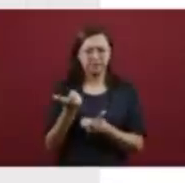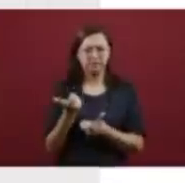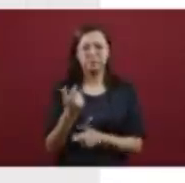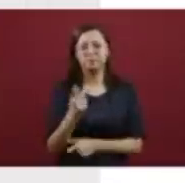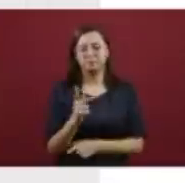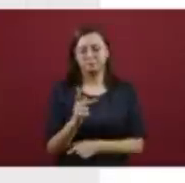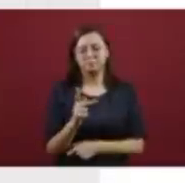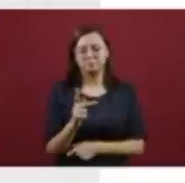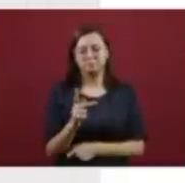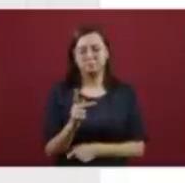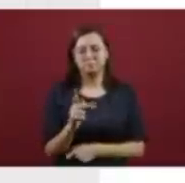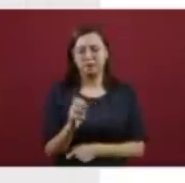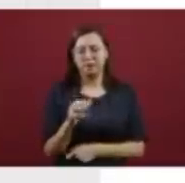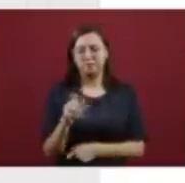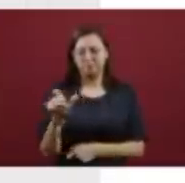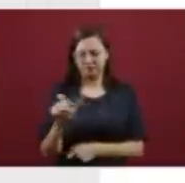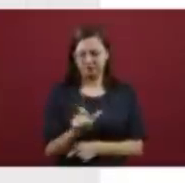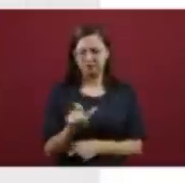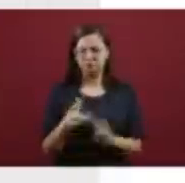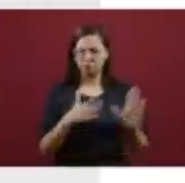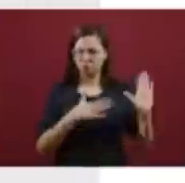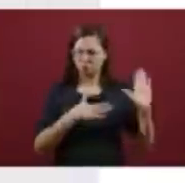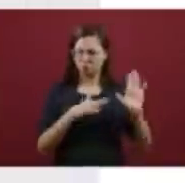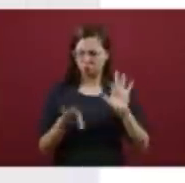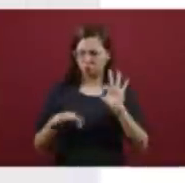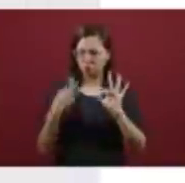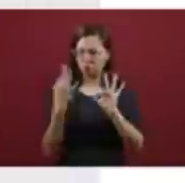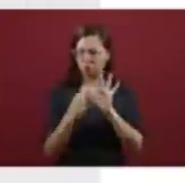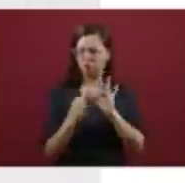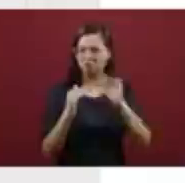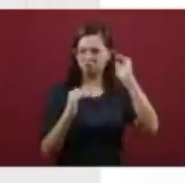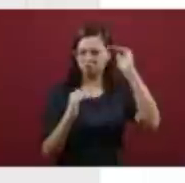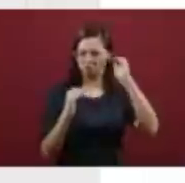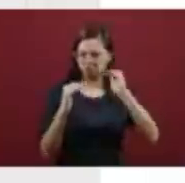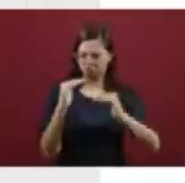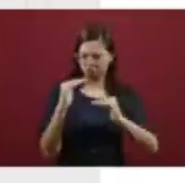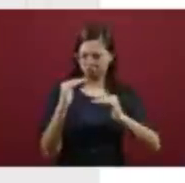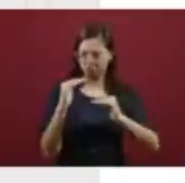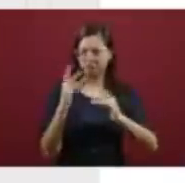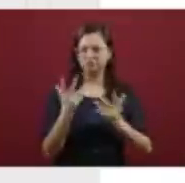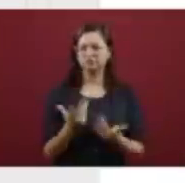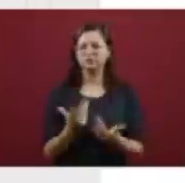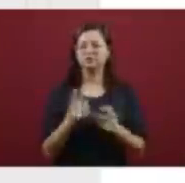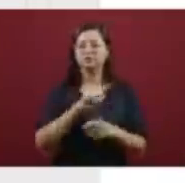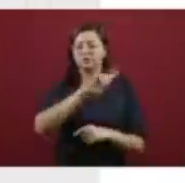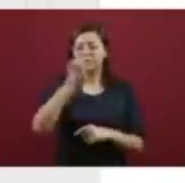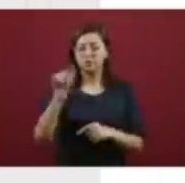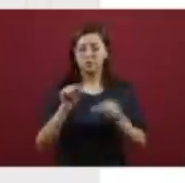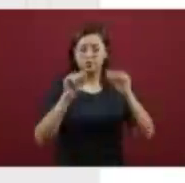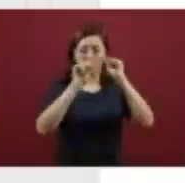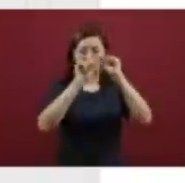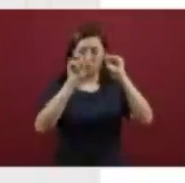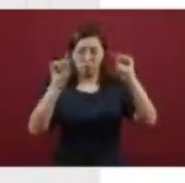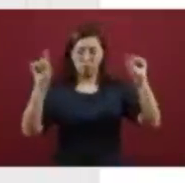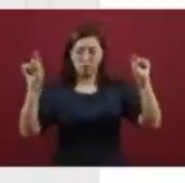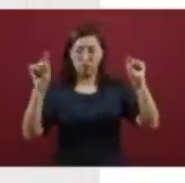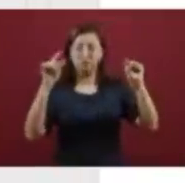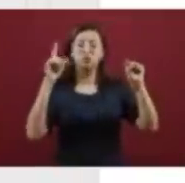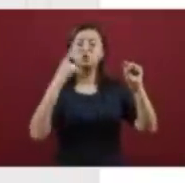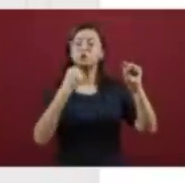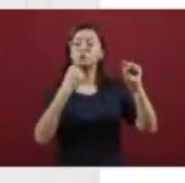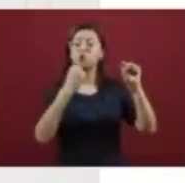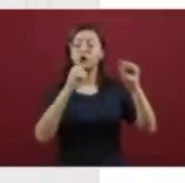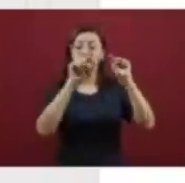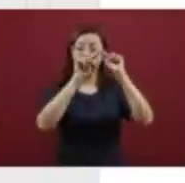está cumpliendo con el compromiso. La línea punteada, un poquito más oscura o roja de arriba,